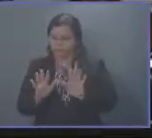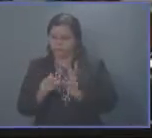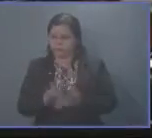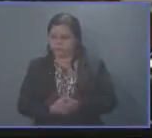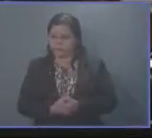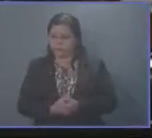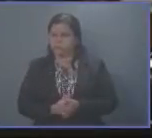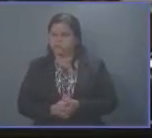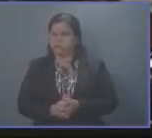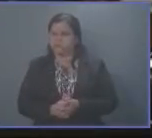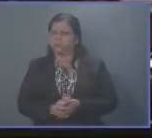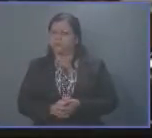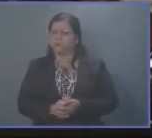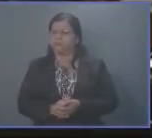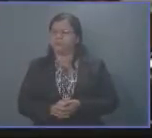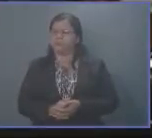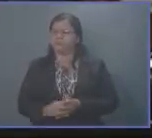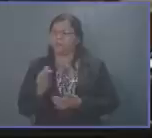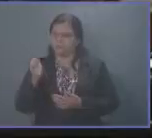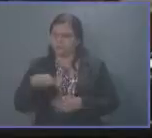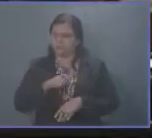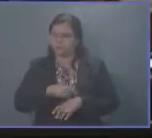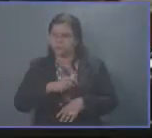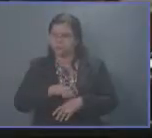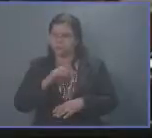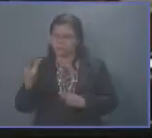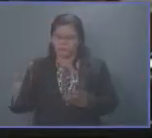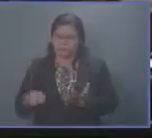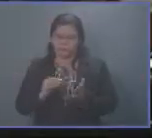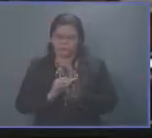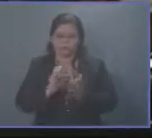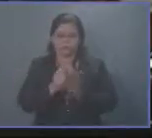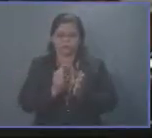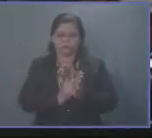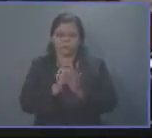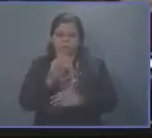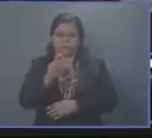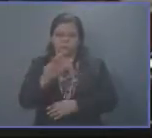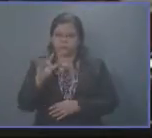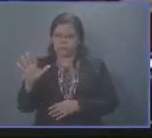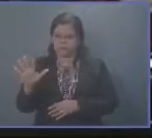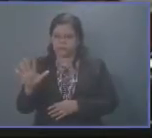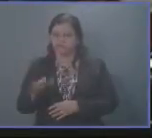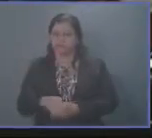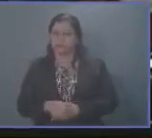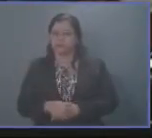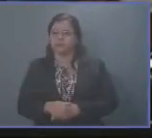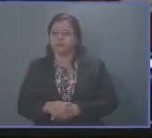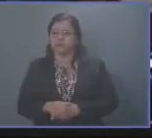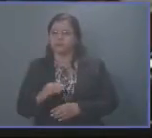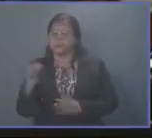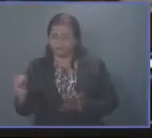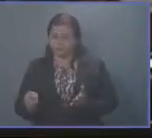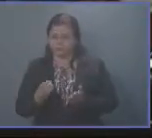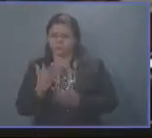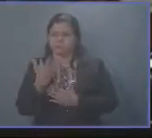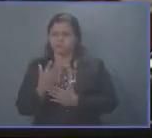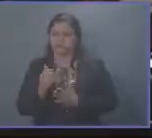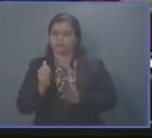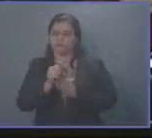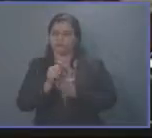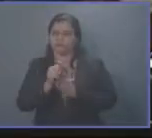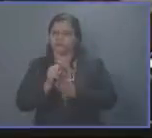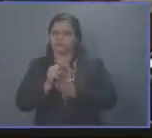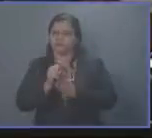Intercálese a continuación del artículo 35 un nuevo artículo 35A de